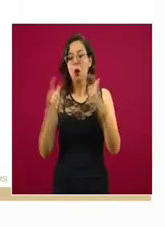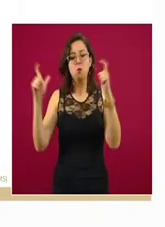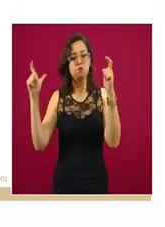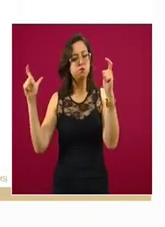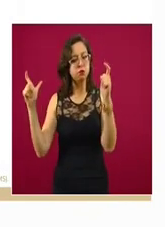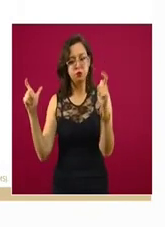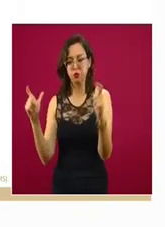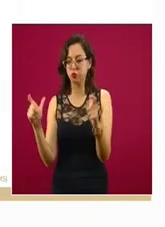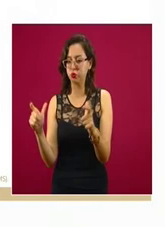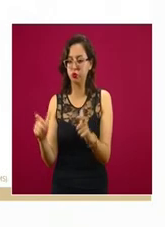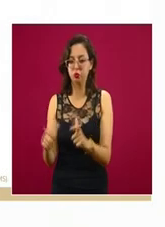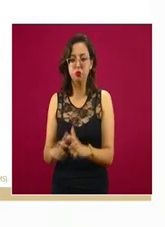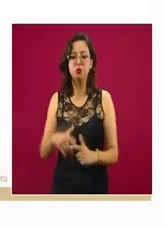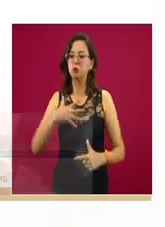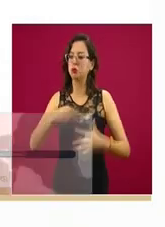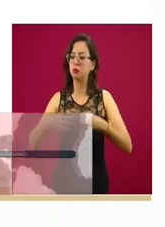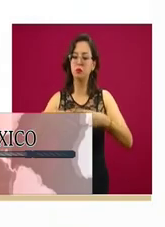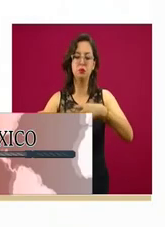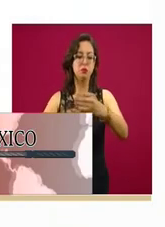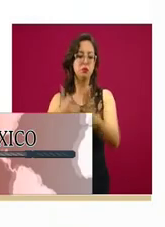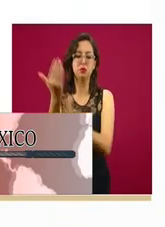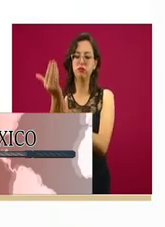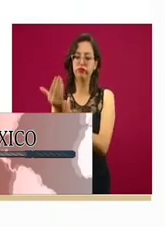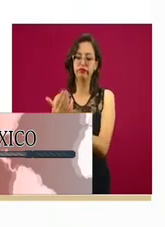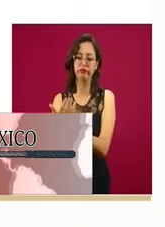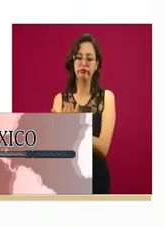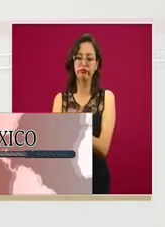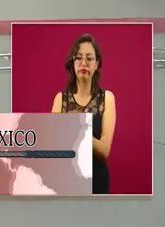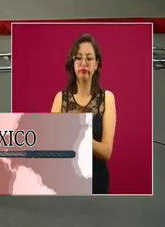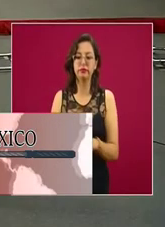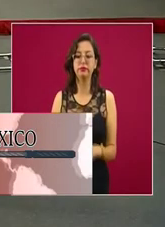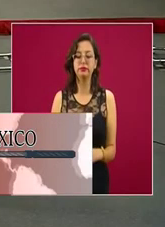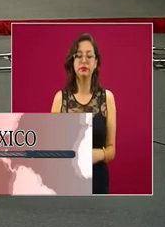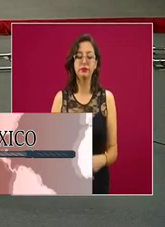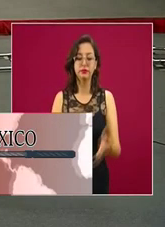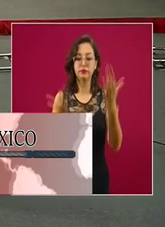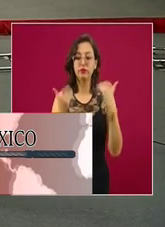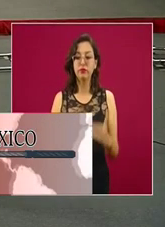la transmisión, ya se está reduciendo la intensidad de los contagios. La siguiente, por favor.